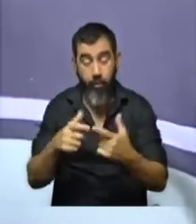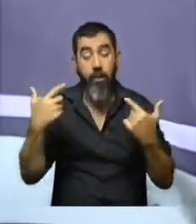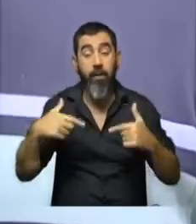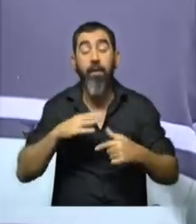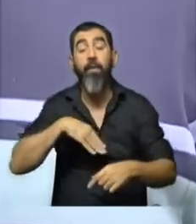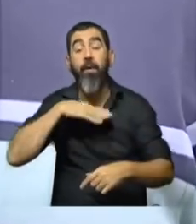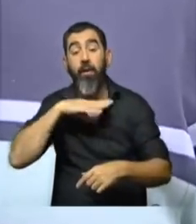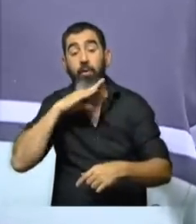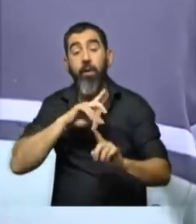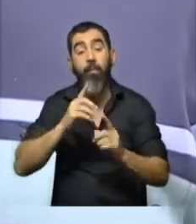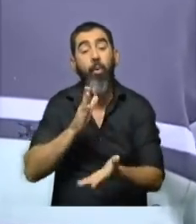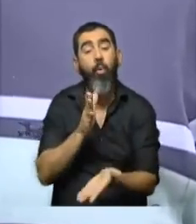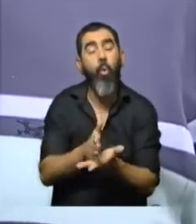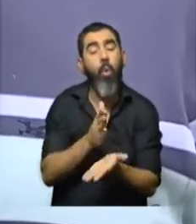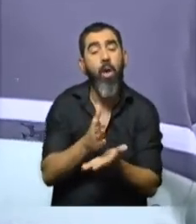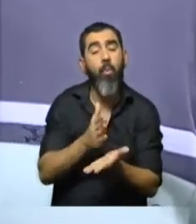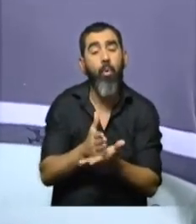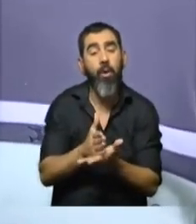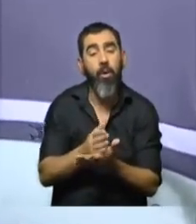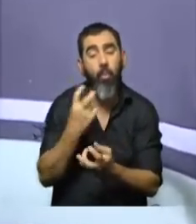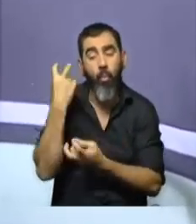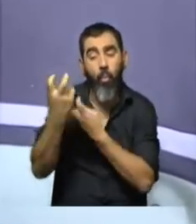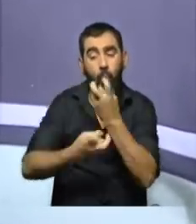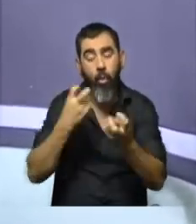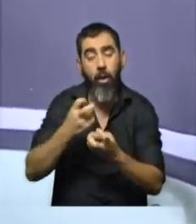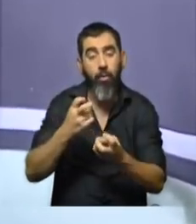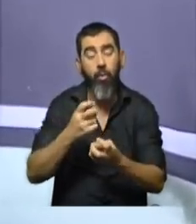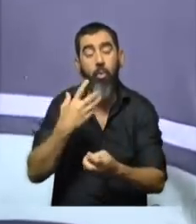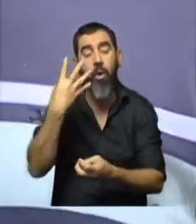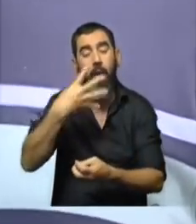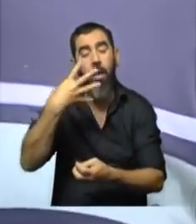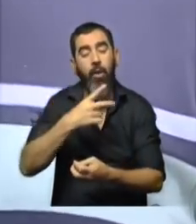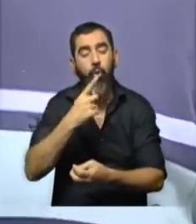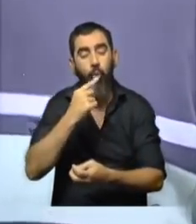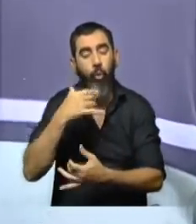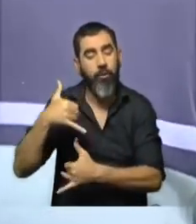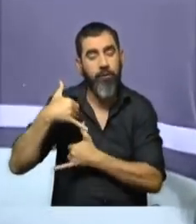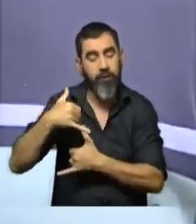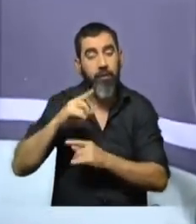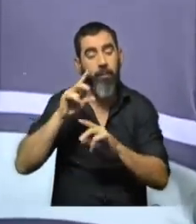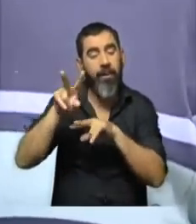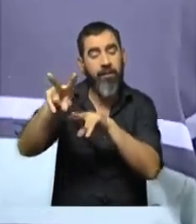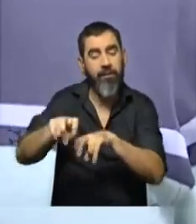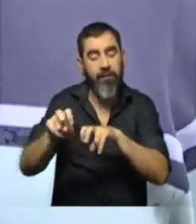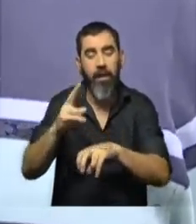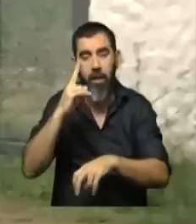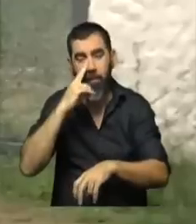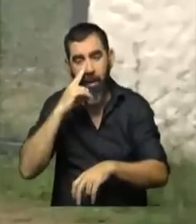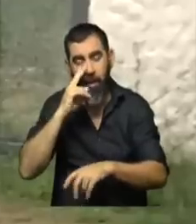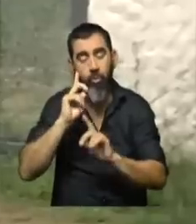Canelones colabora con las excavaciones que se llevan adelante en el Batallón 14, también en la Chacra de Pando y en la